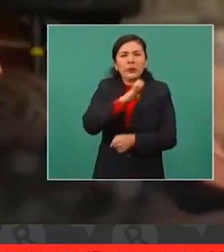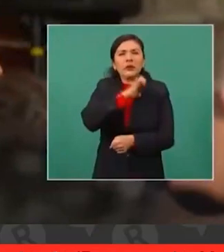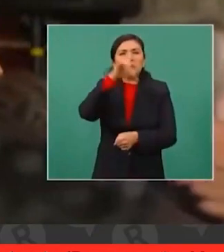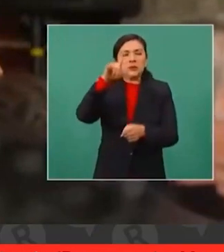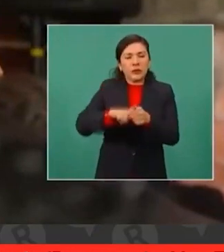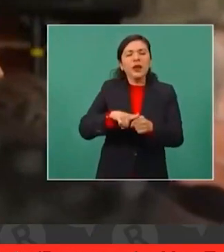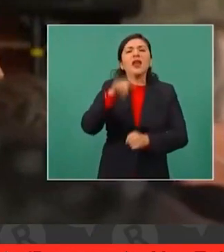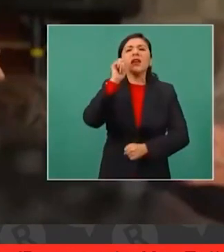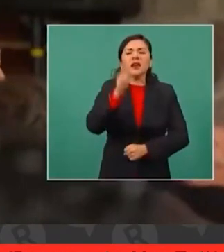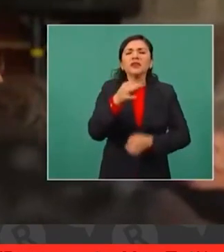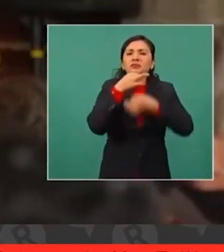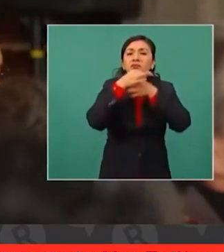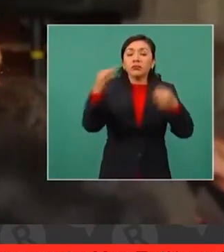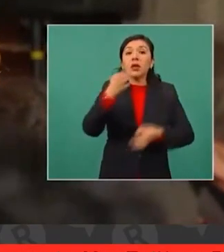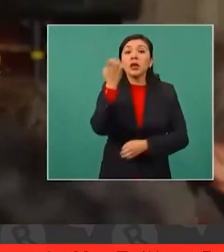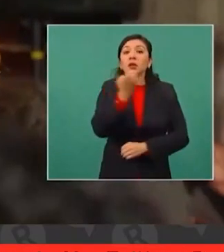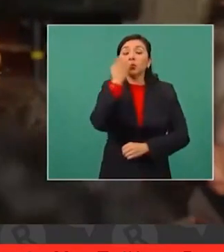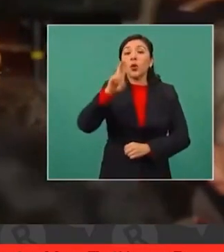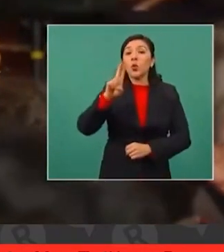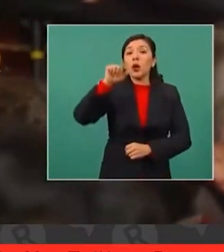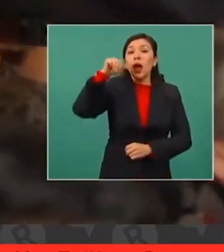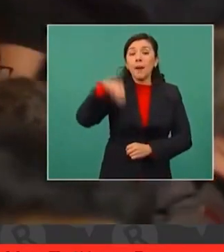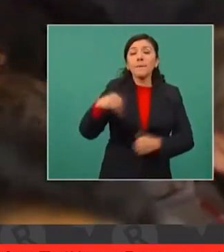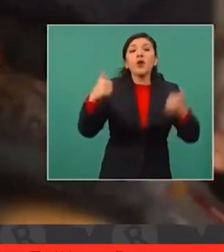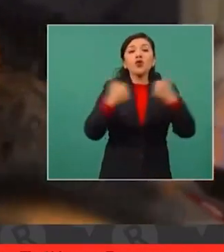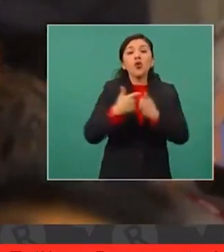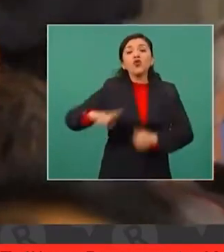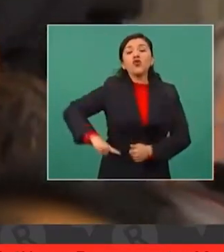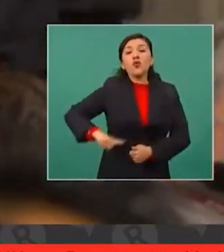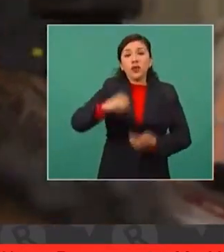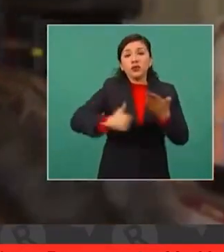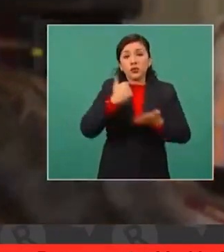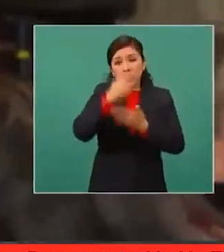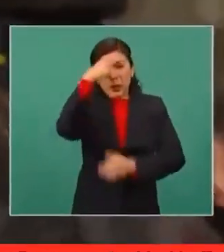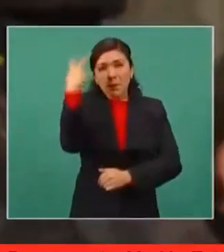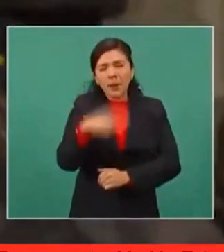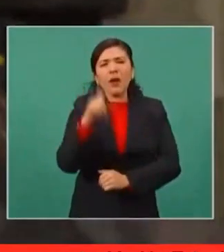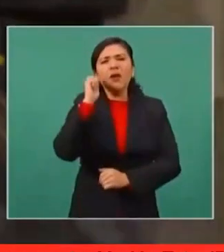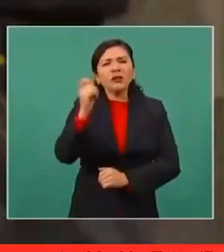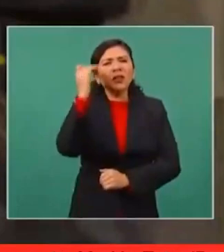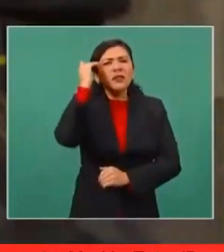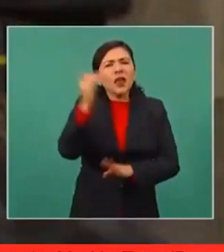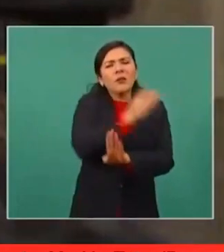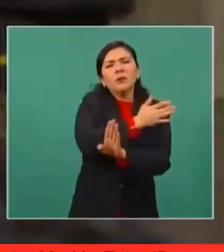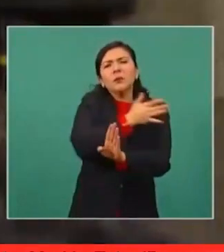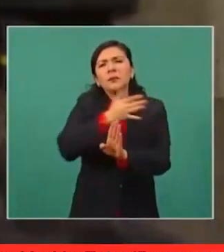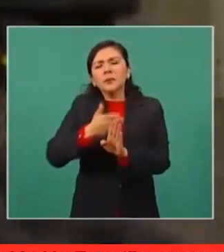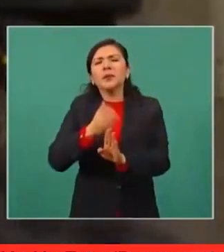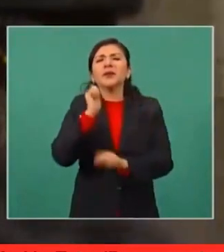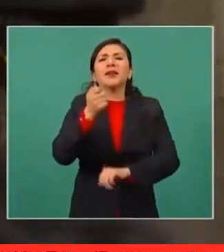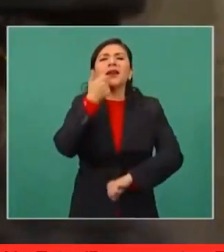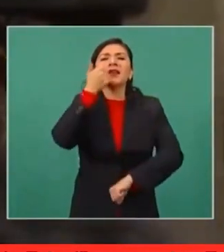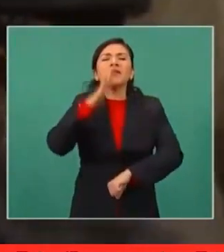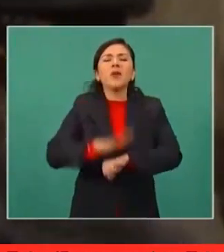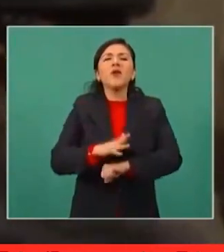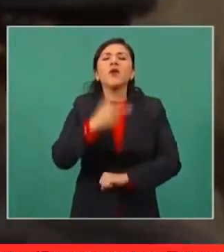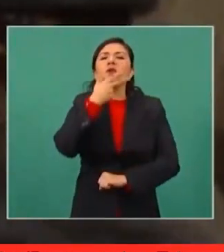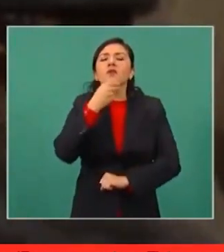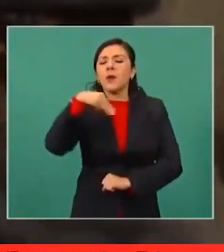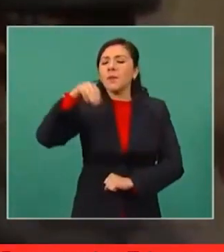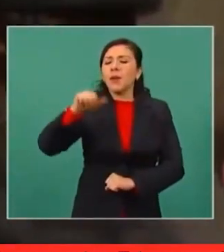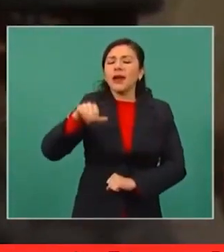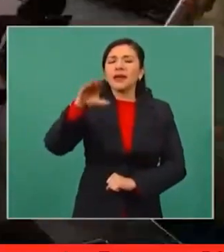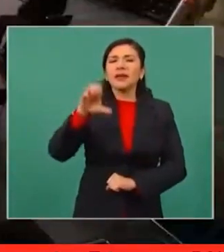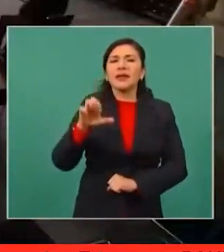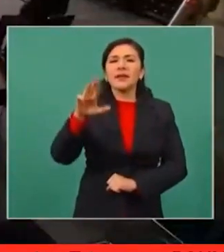se informó que la UNAM, en contubernio con el gobierno de la Ciudad de México durante la administración de Mancera, se